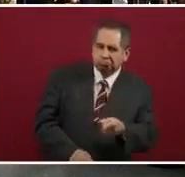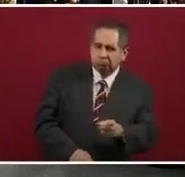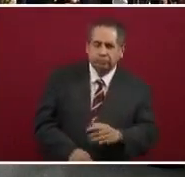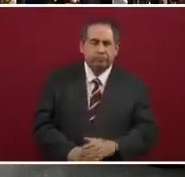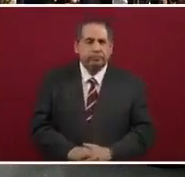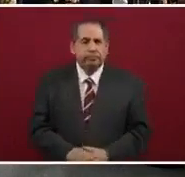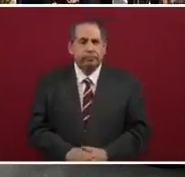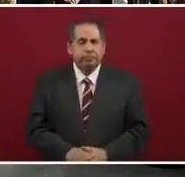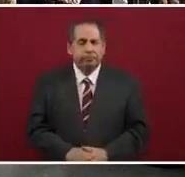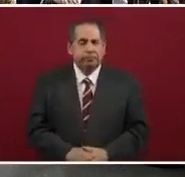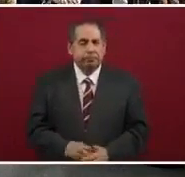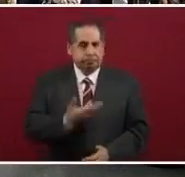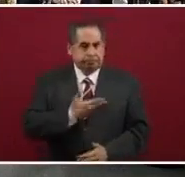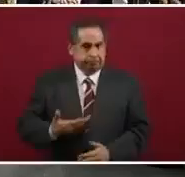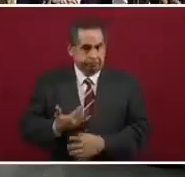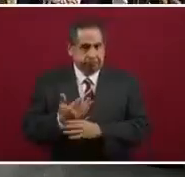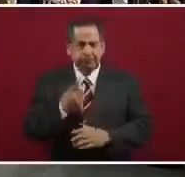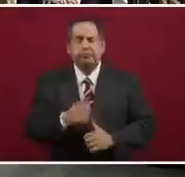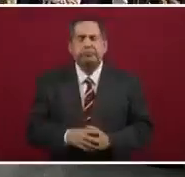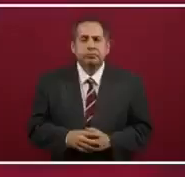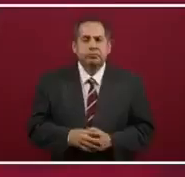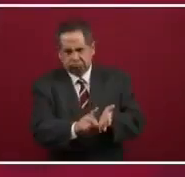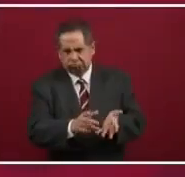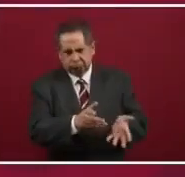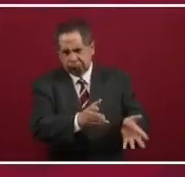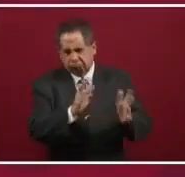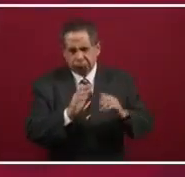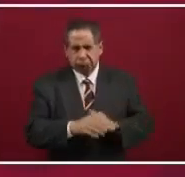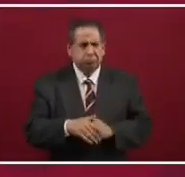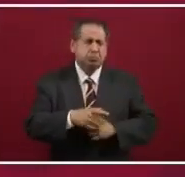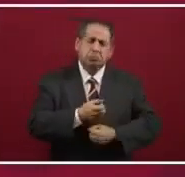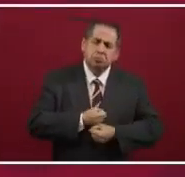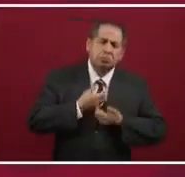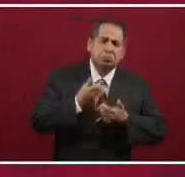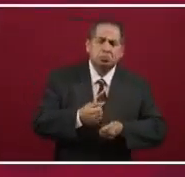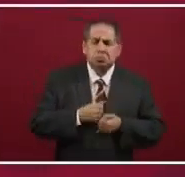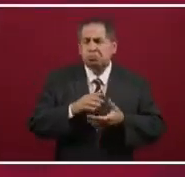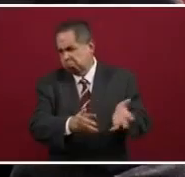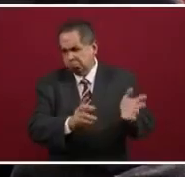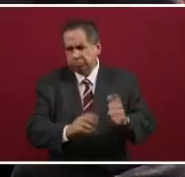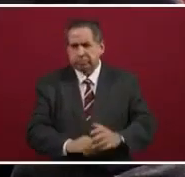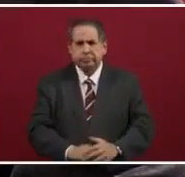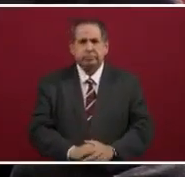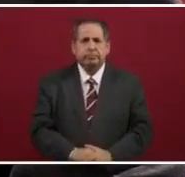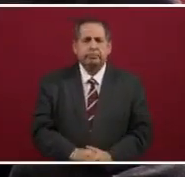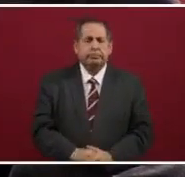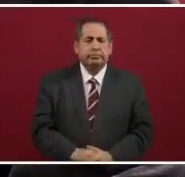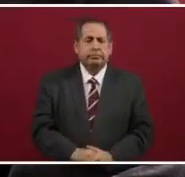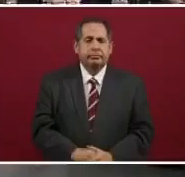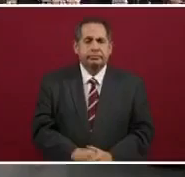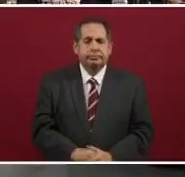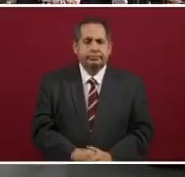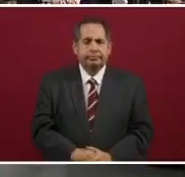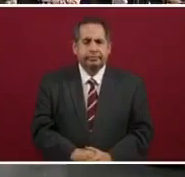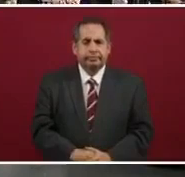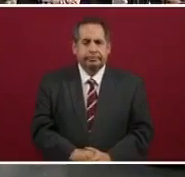Pues está en su derecho de expresarse, de manifestarse.